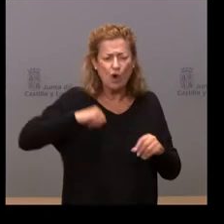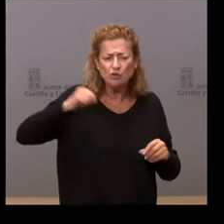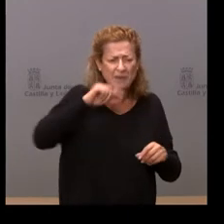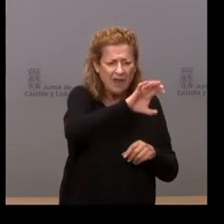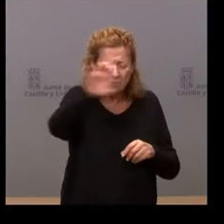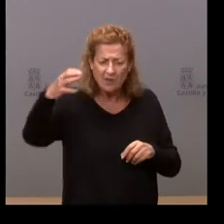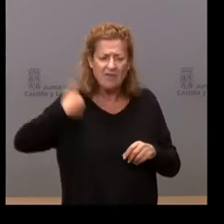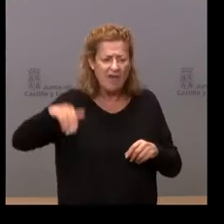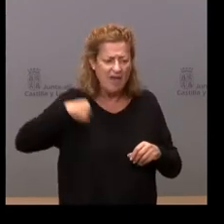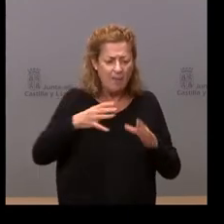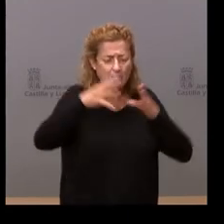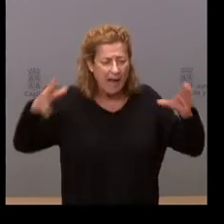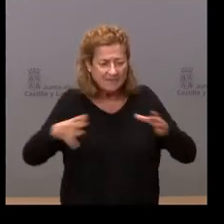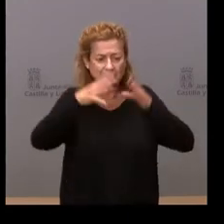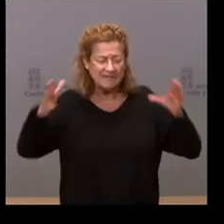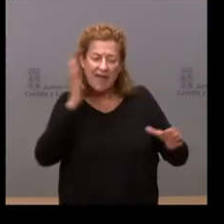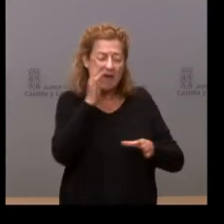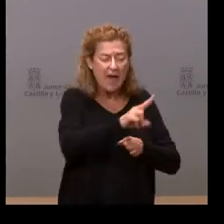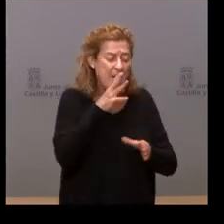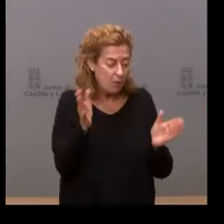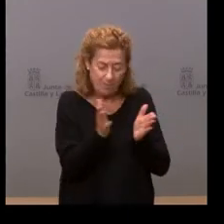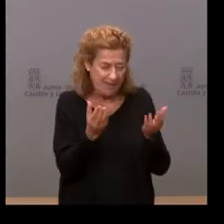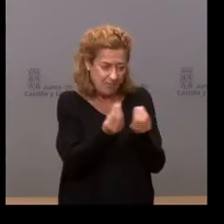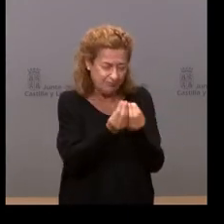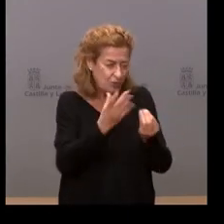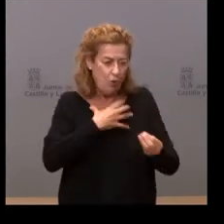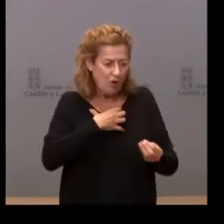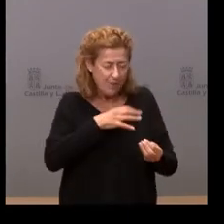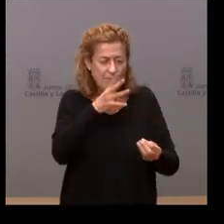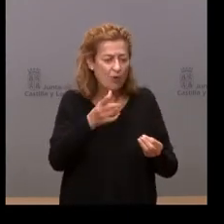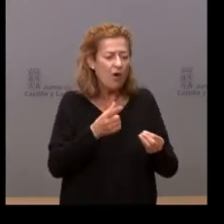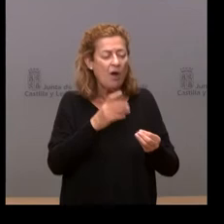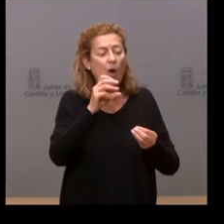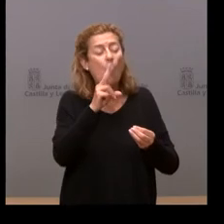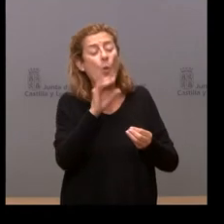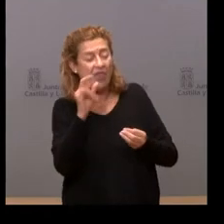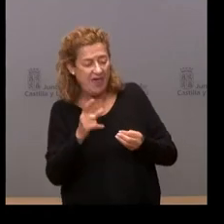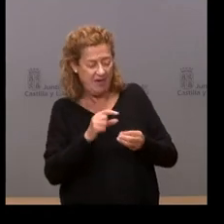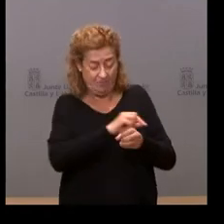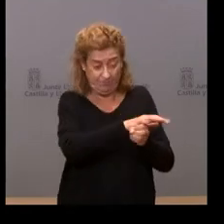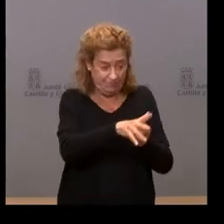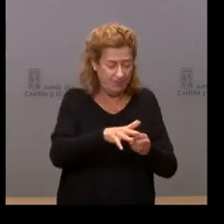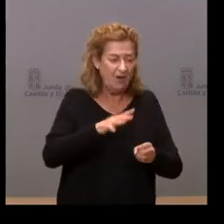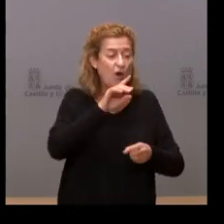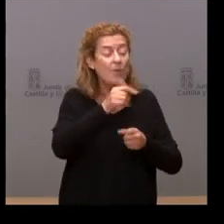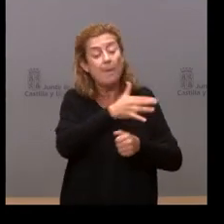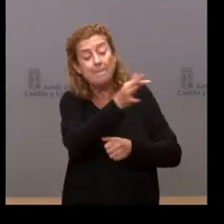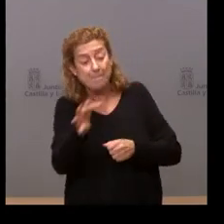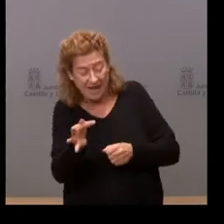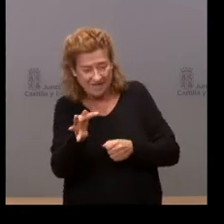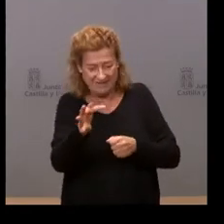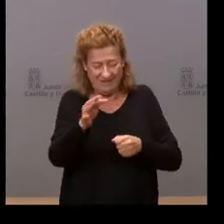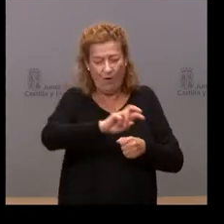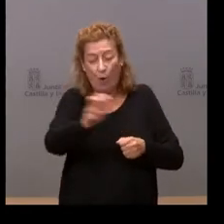que ya se han ampliado las camas iniciales puesto que no solo hay patología covite en las ucis es decir hay algunas que ya están llenas sabemos que se